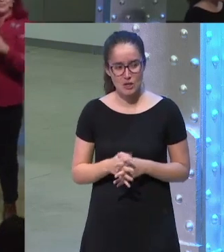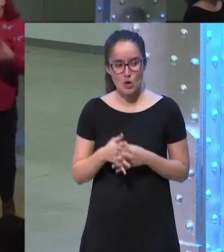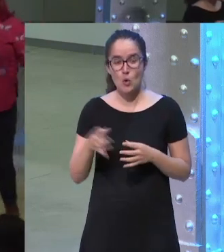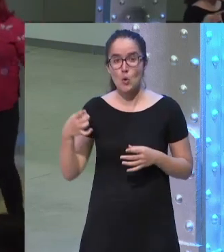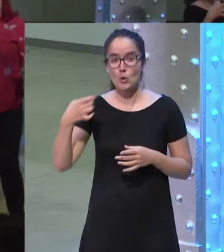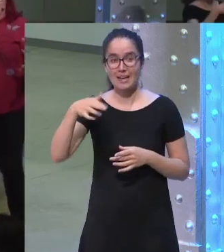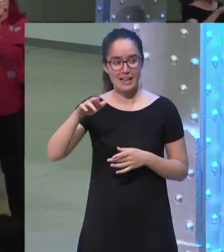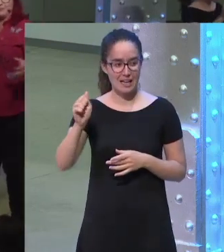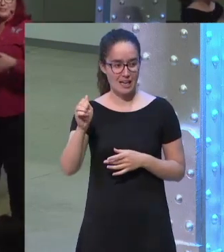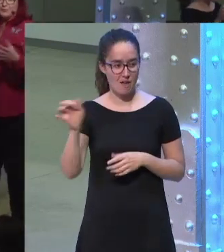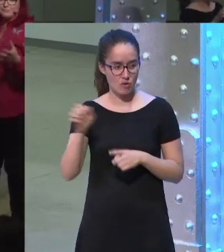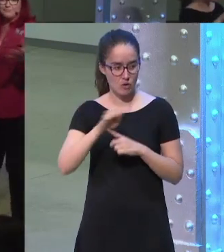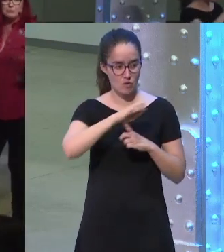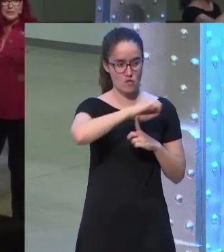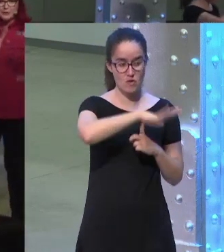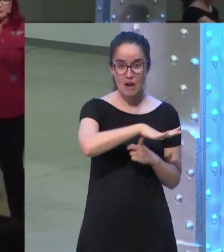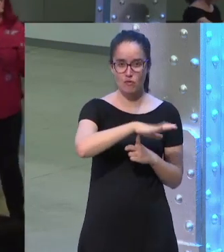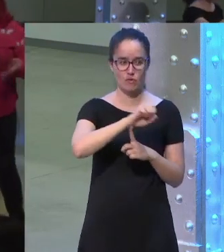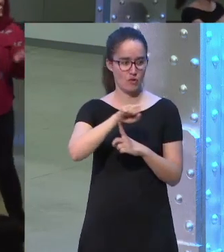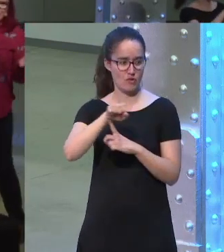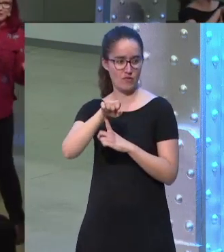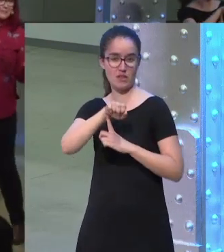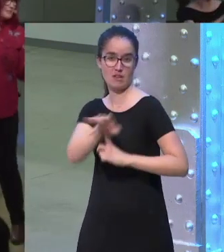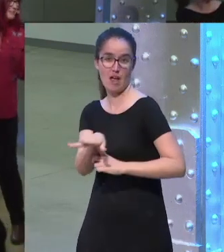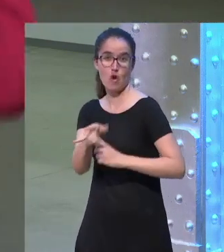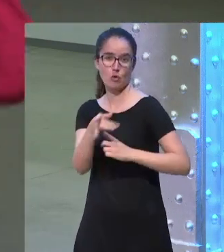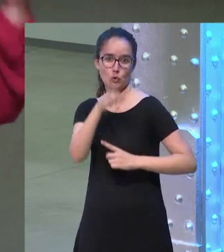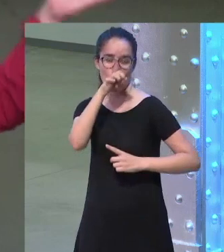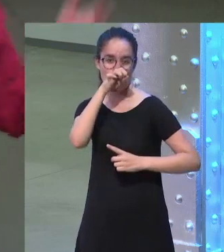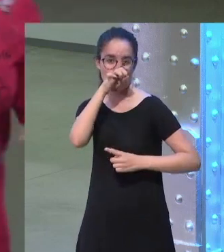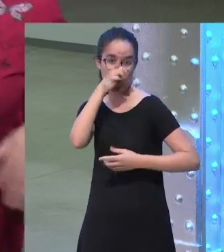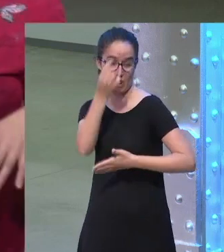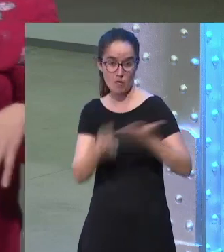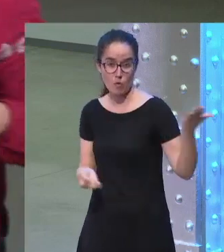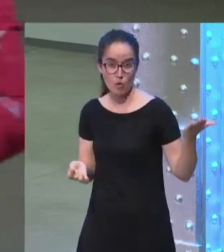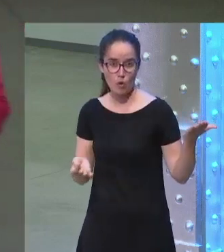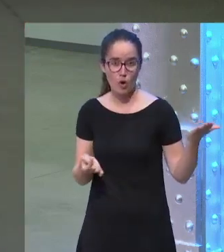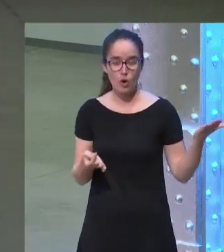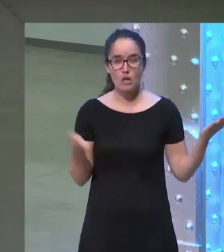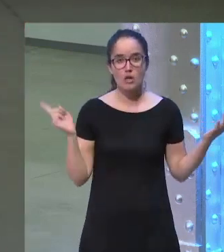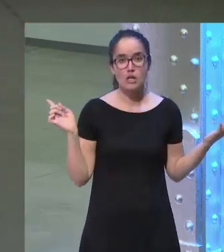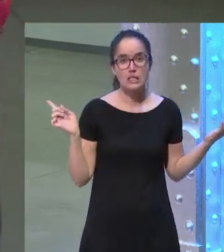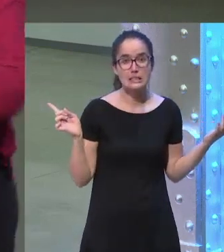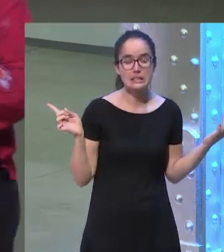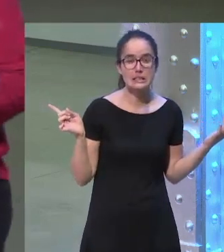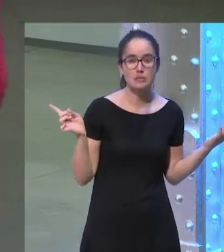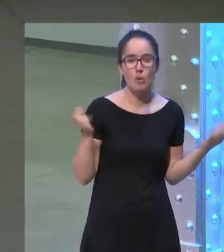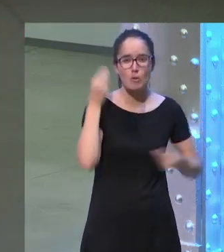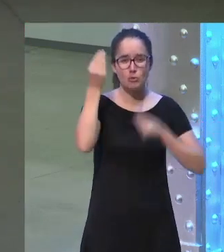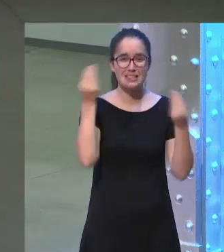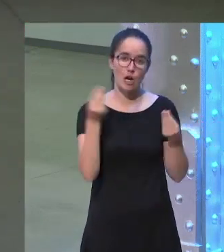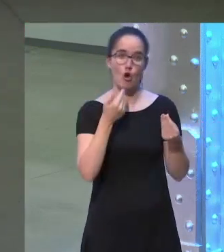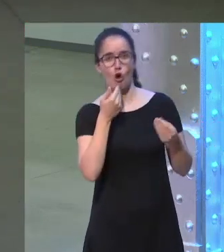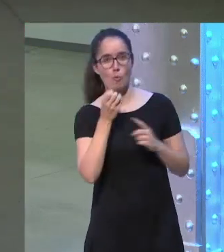Un grafo, eso es un grafo. Un grafo es un dibujito, bueno, no es un grafo exactamente, que hay algún matemático en la sala, pero podemos pensar que eso